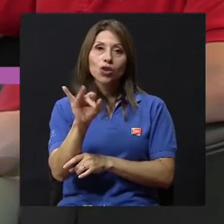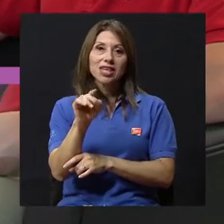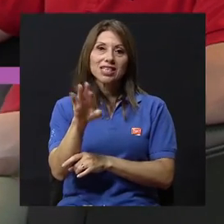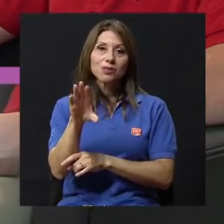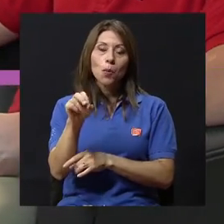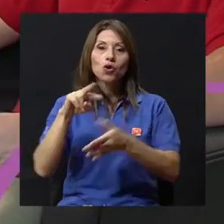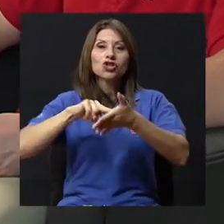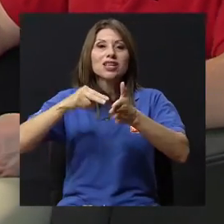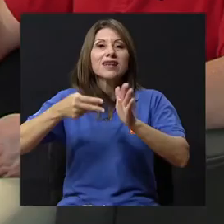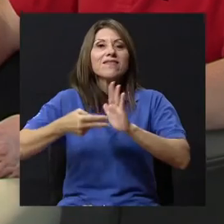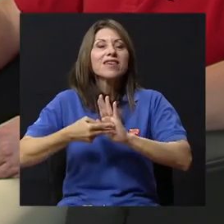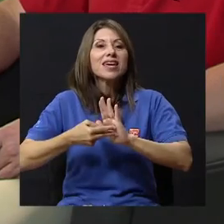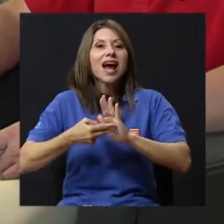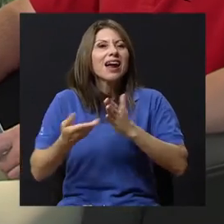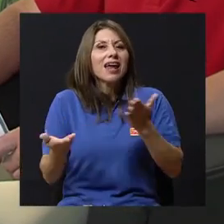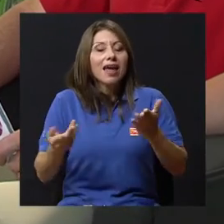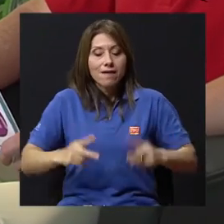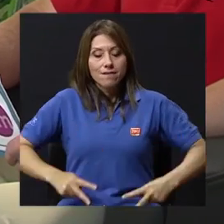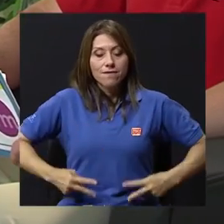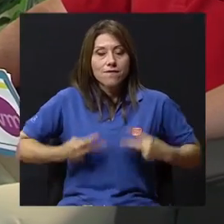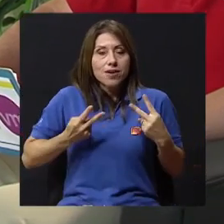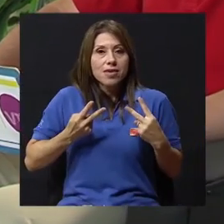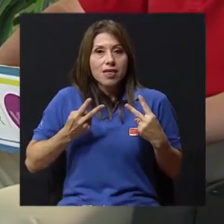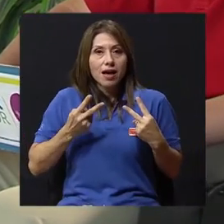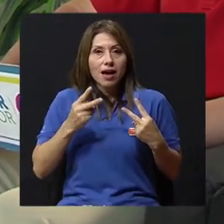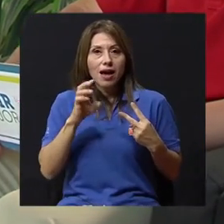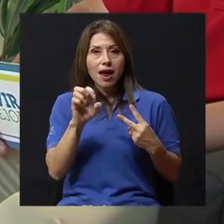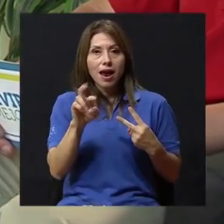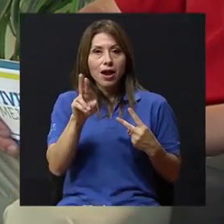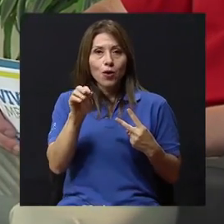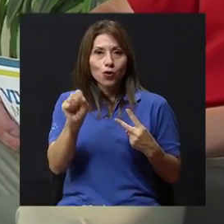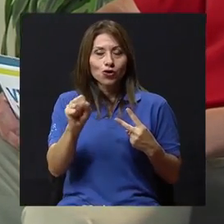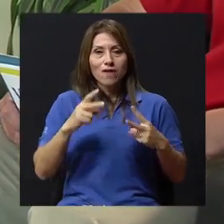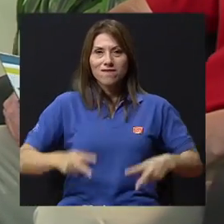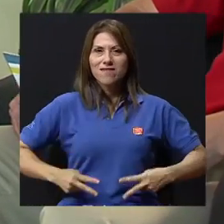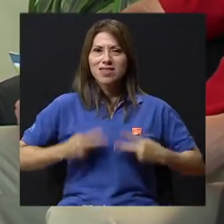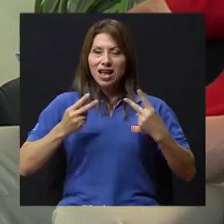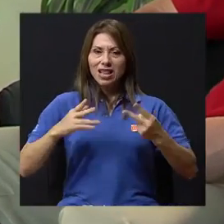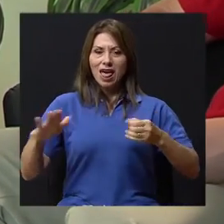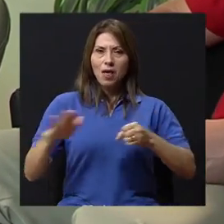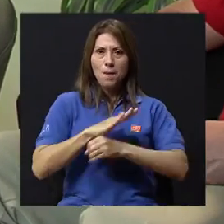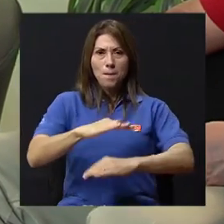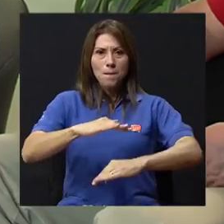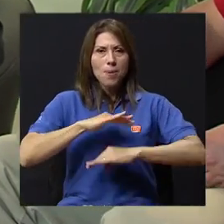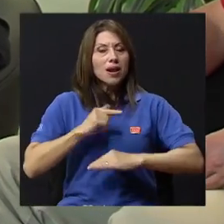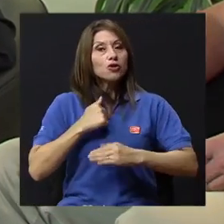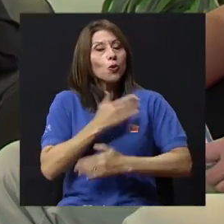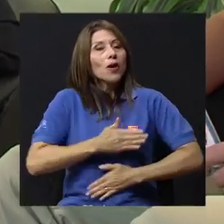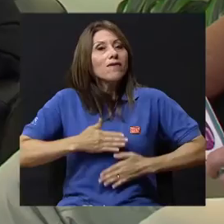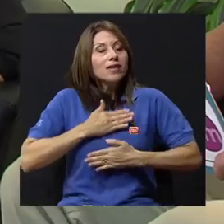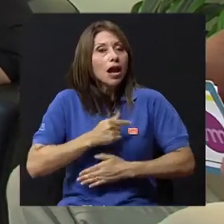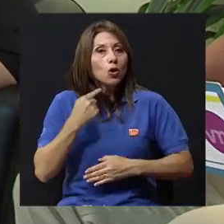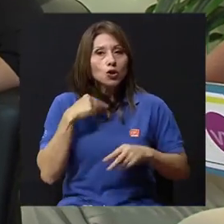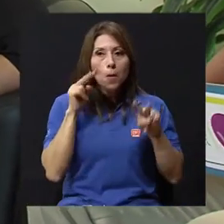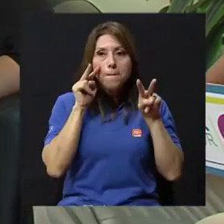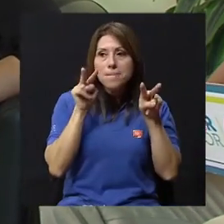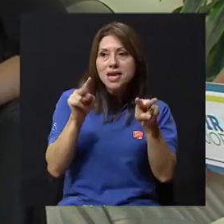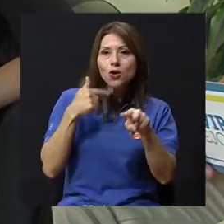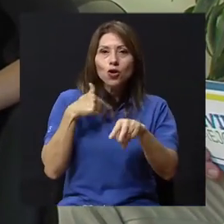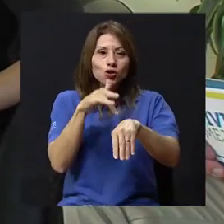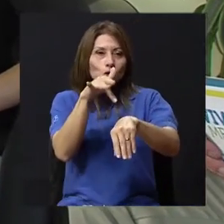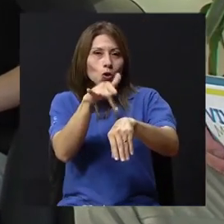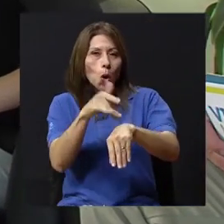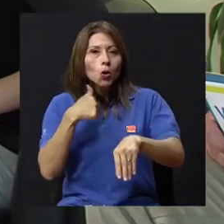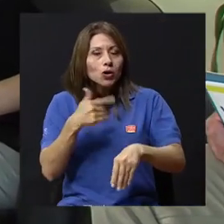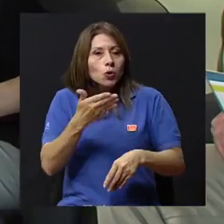significa eros, vida, vitalidad plena, a través de los cinco sentidos. Voy a disfrutar lo que miro, lo que toco, lo que huelo, lo que